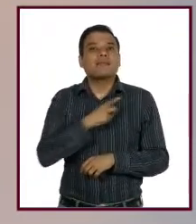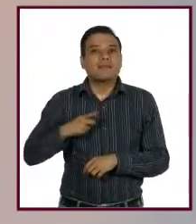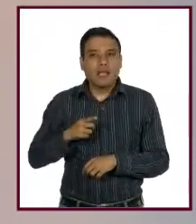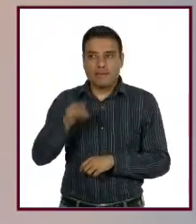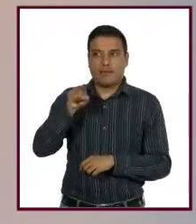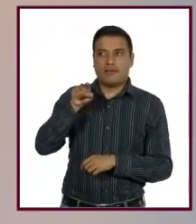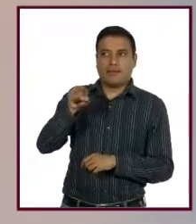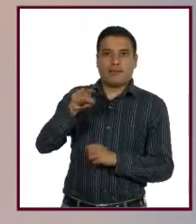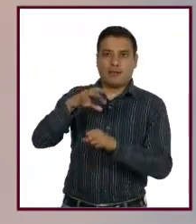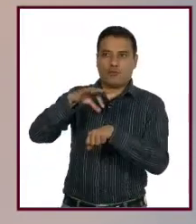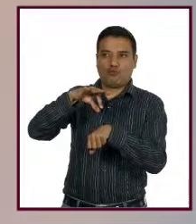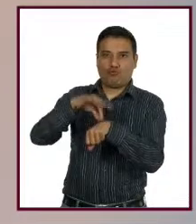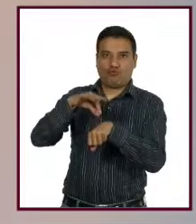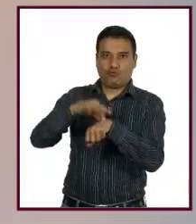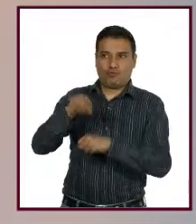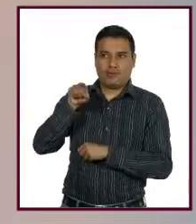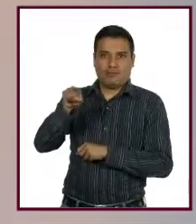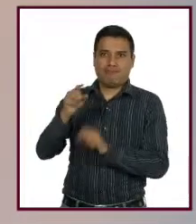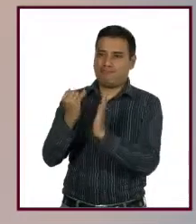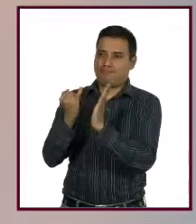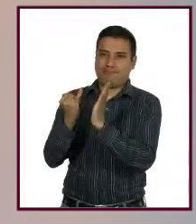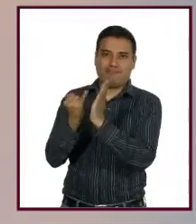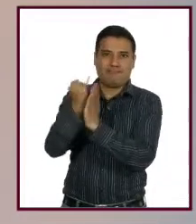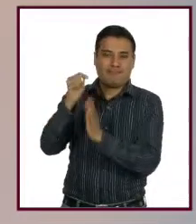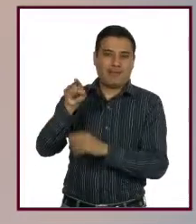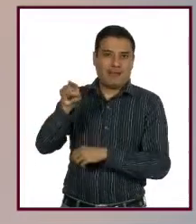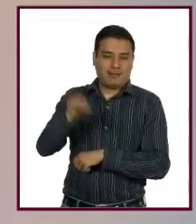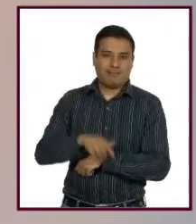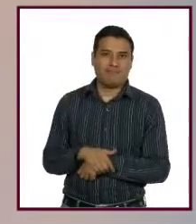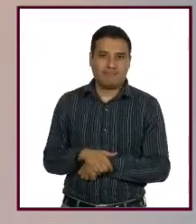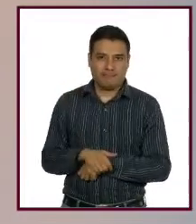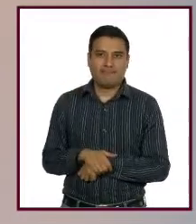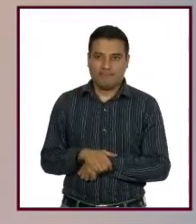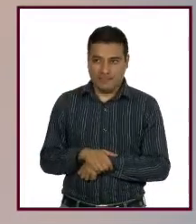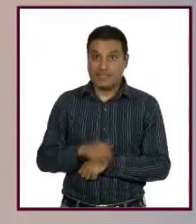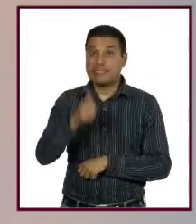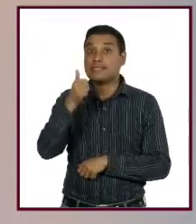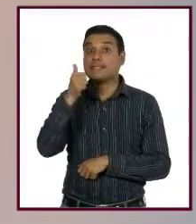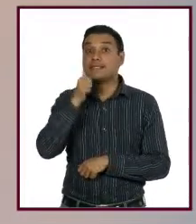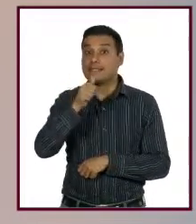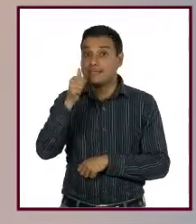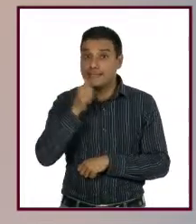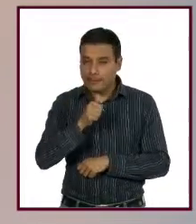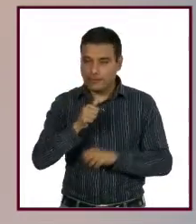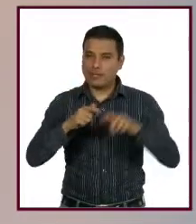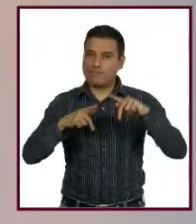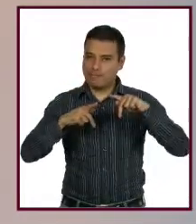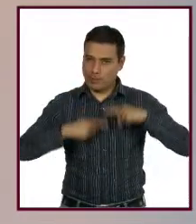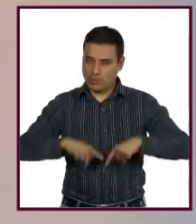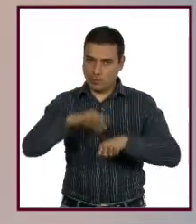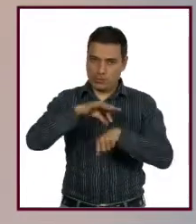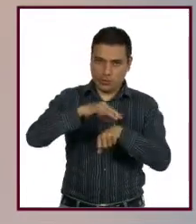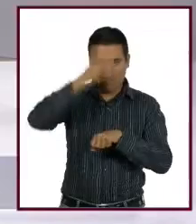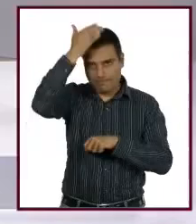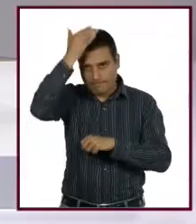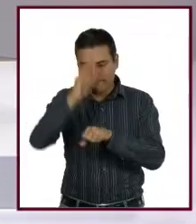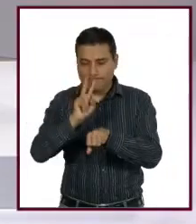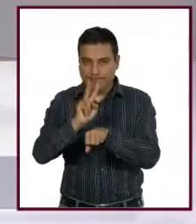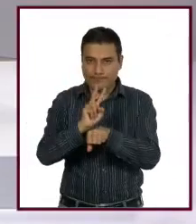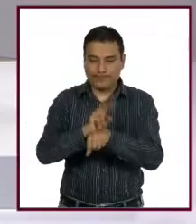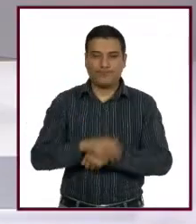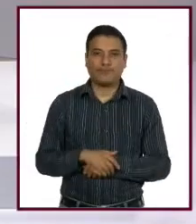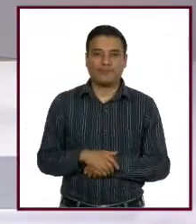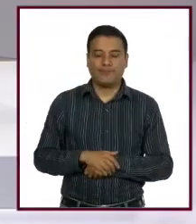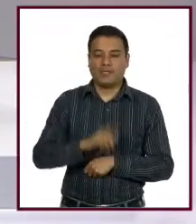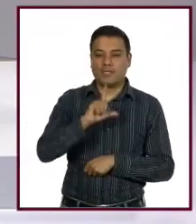indicación médica y específicamente bajo la supervisión de personal de salud. Lucy